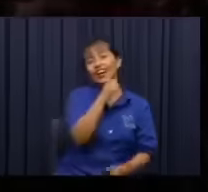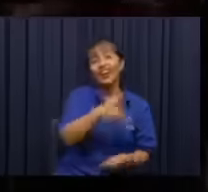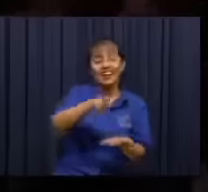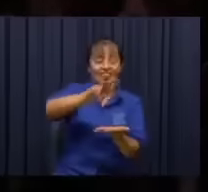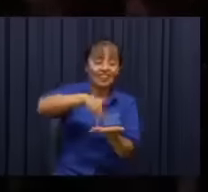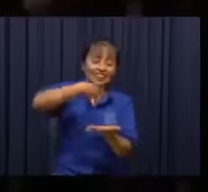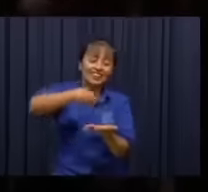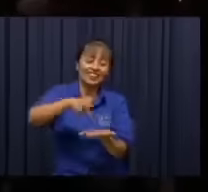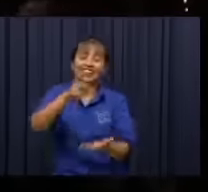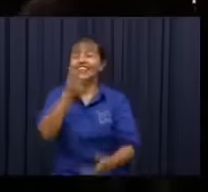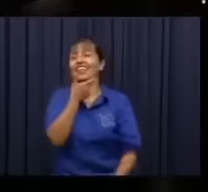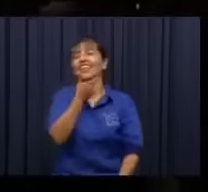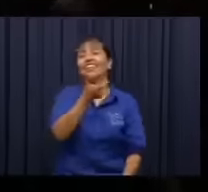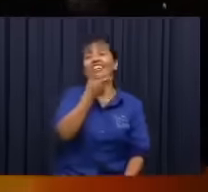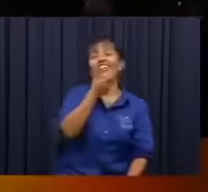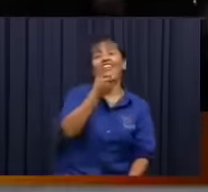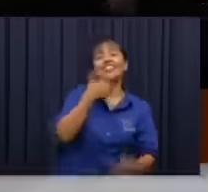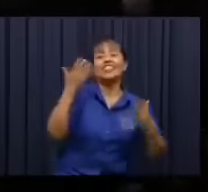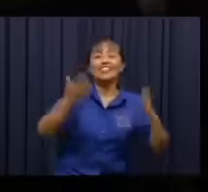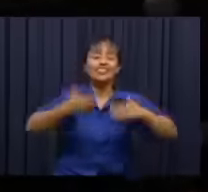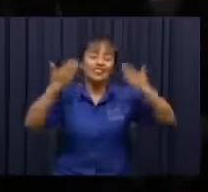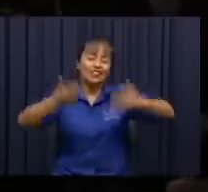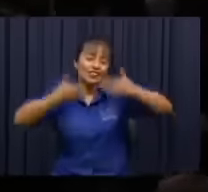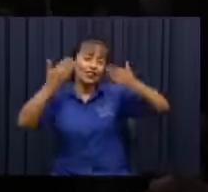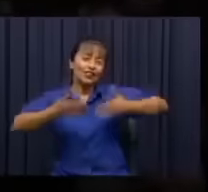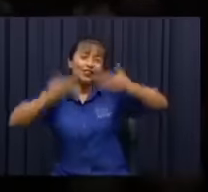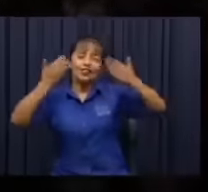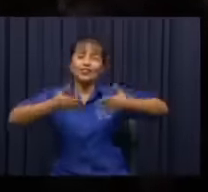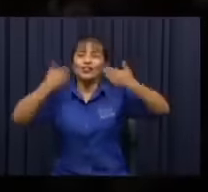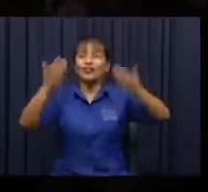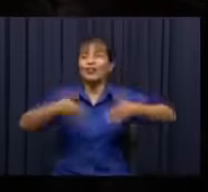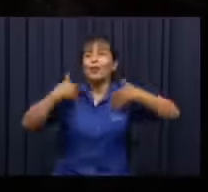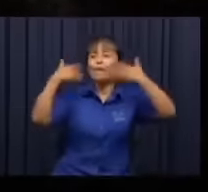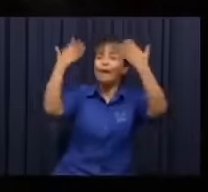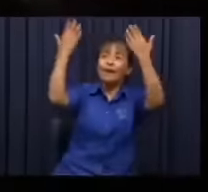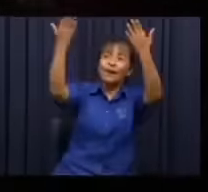voy a cantar, voy a danzar, voy a reír.